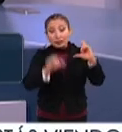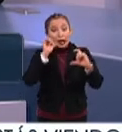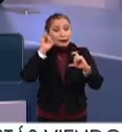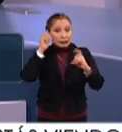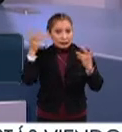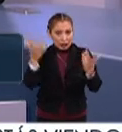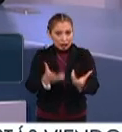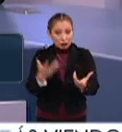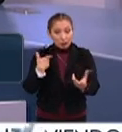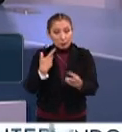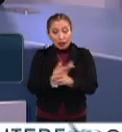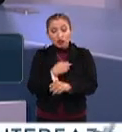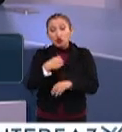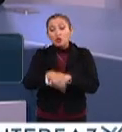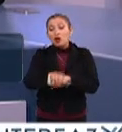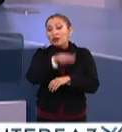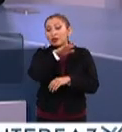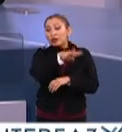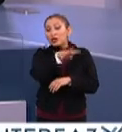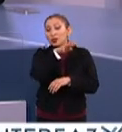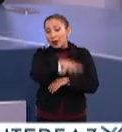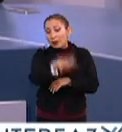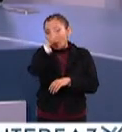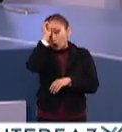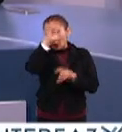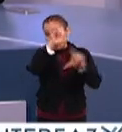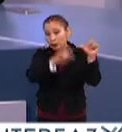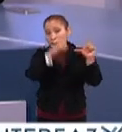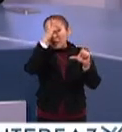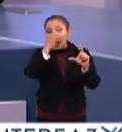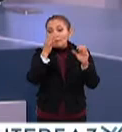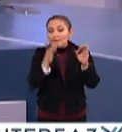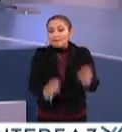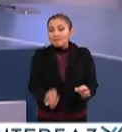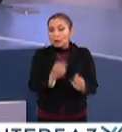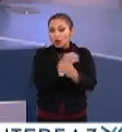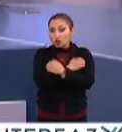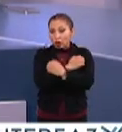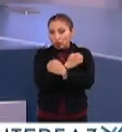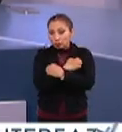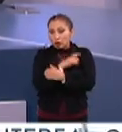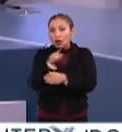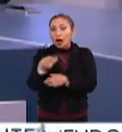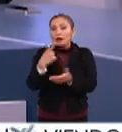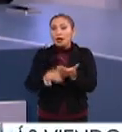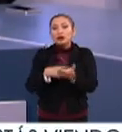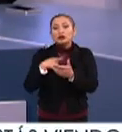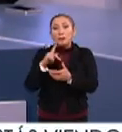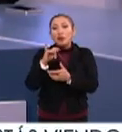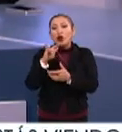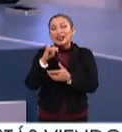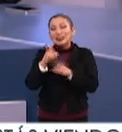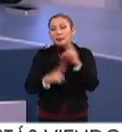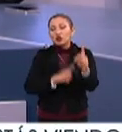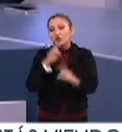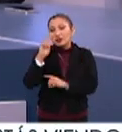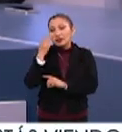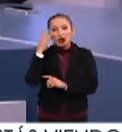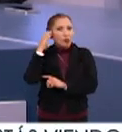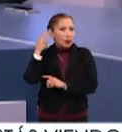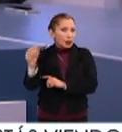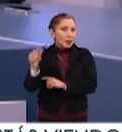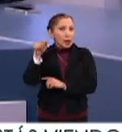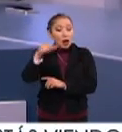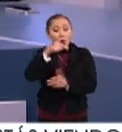llevó precisamente el foro número 19 del Acuerdo Nacional para el Bienestar de la Educación en el Polideportivo de la Universidad de